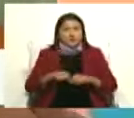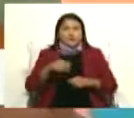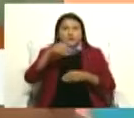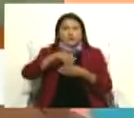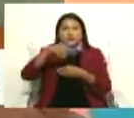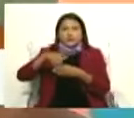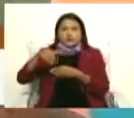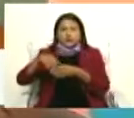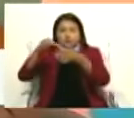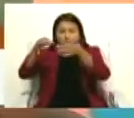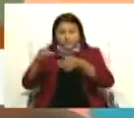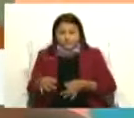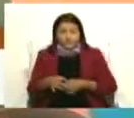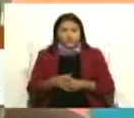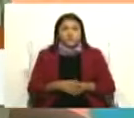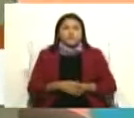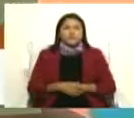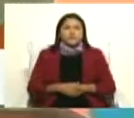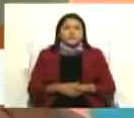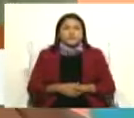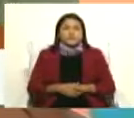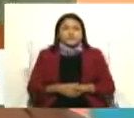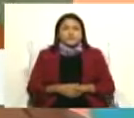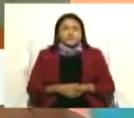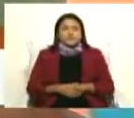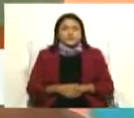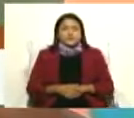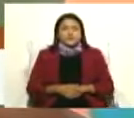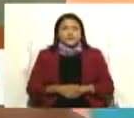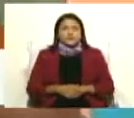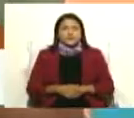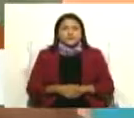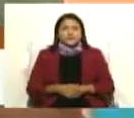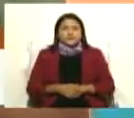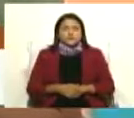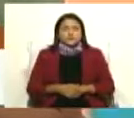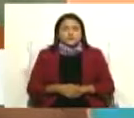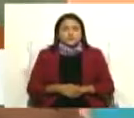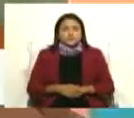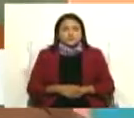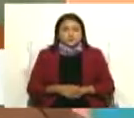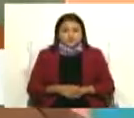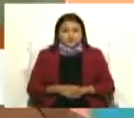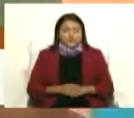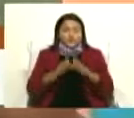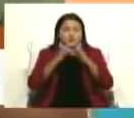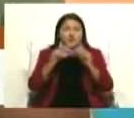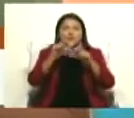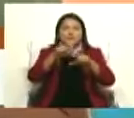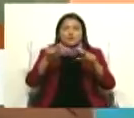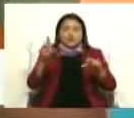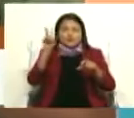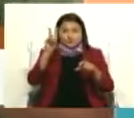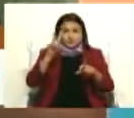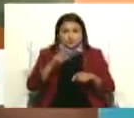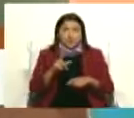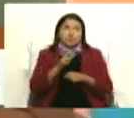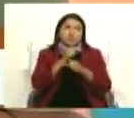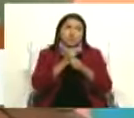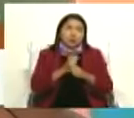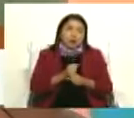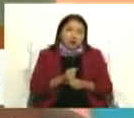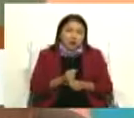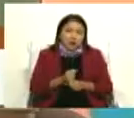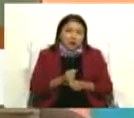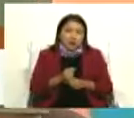los protagonistas. La gran maquinaria de esta elección del domingo somos las y los venezolanos. Somos los ciudadanos. No tenemos que esperar que un partido